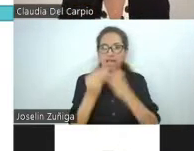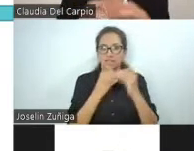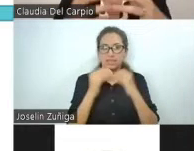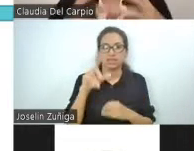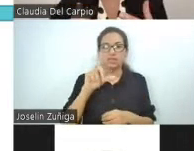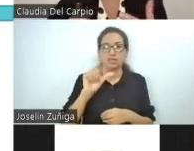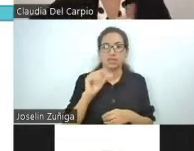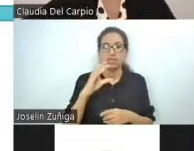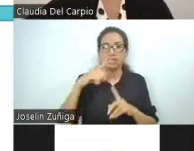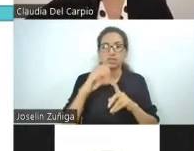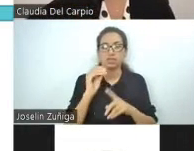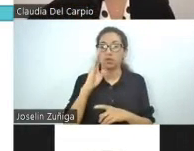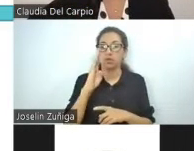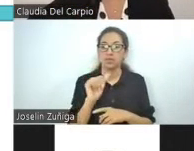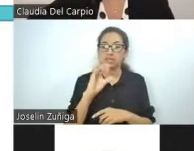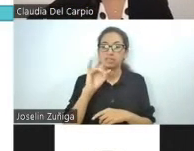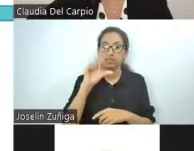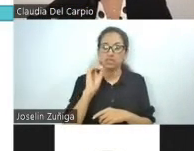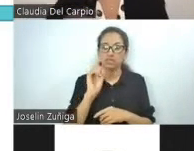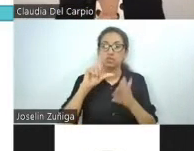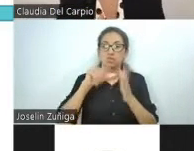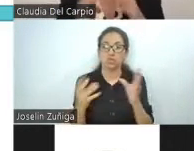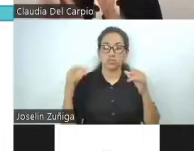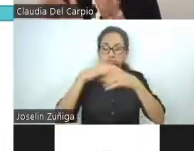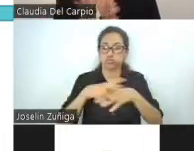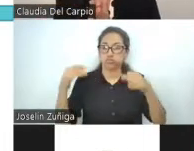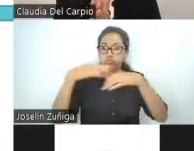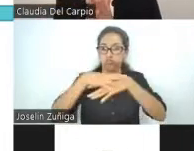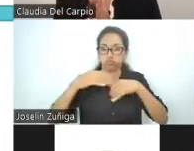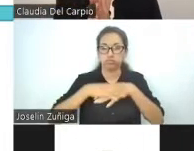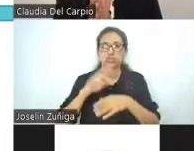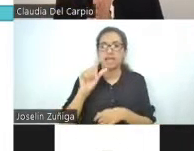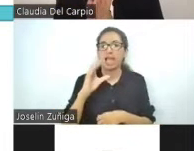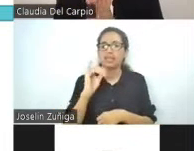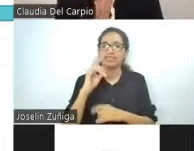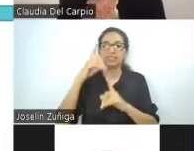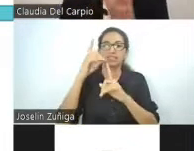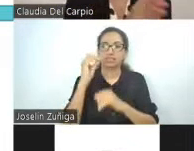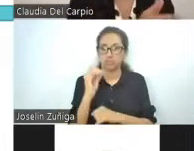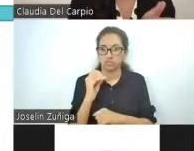degradarlo terminan formando ácido láctico, y como su nombre lo dice, es el responsable del pH